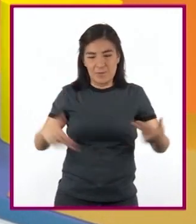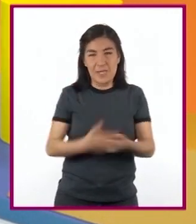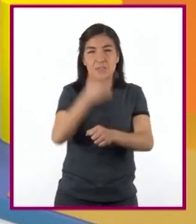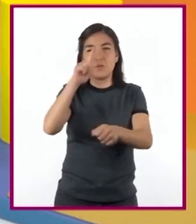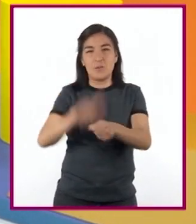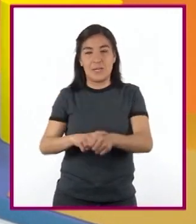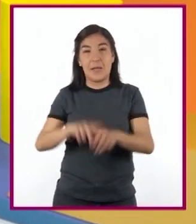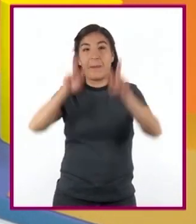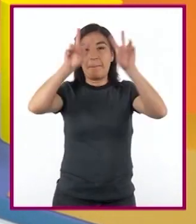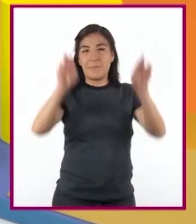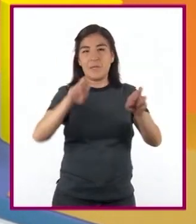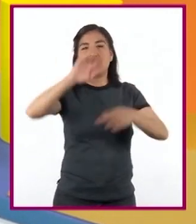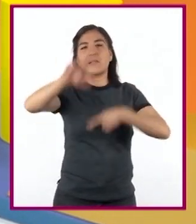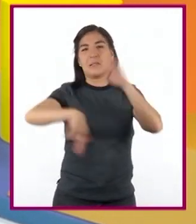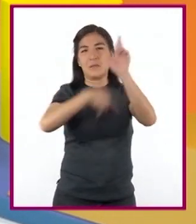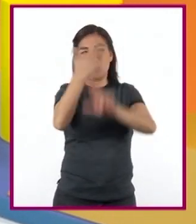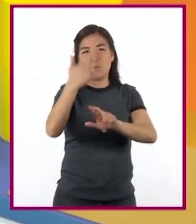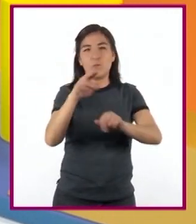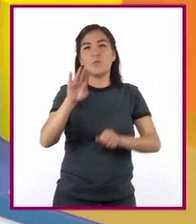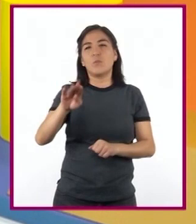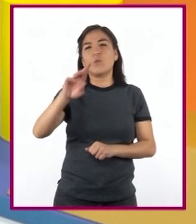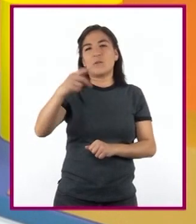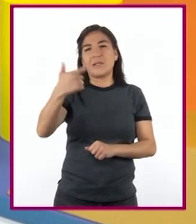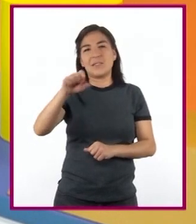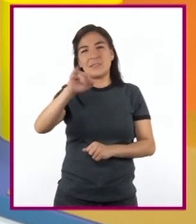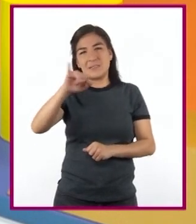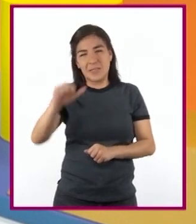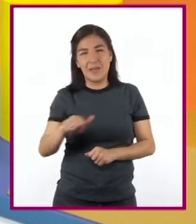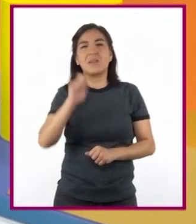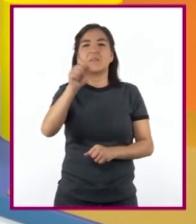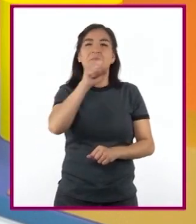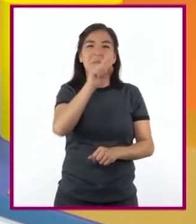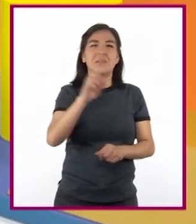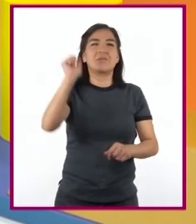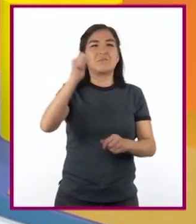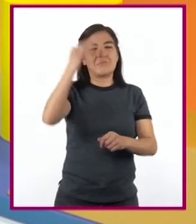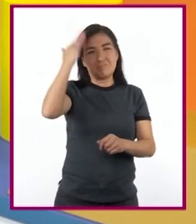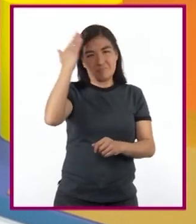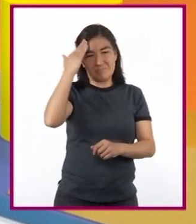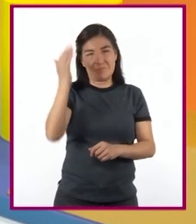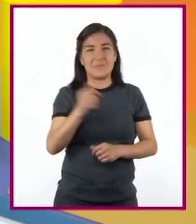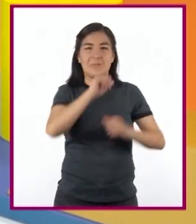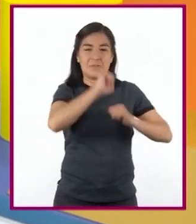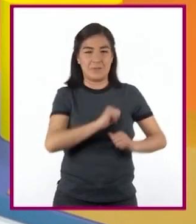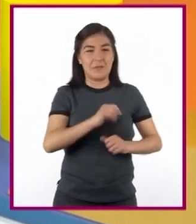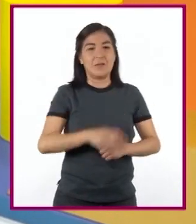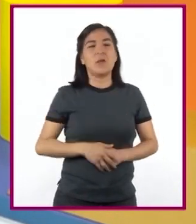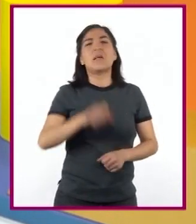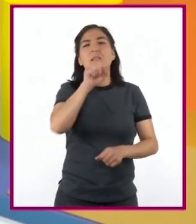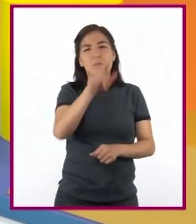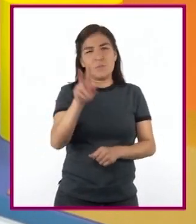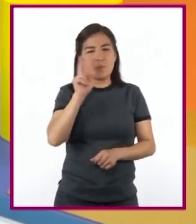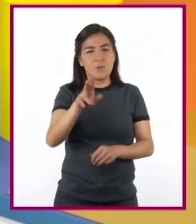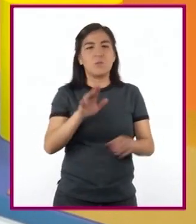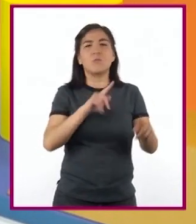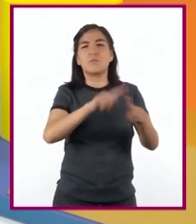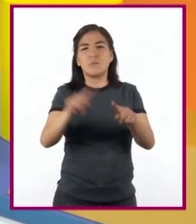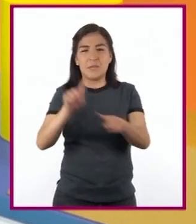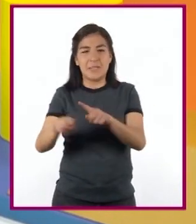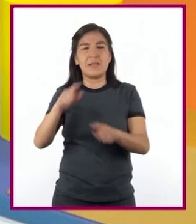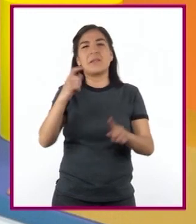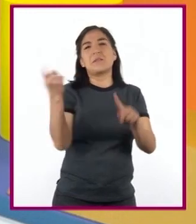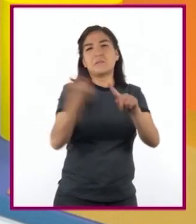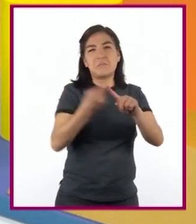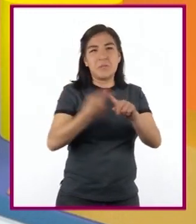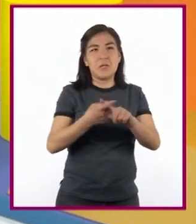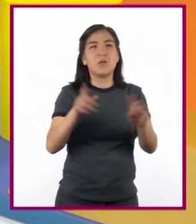tema revoluciones, burguesía y capitalismo. También podrán consultar otras fuentes bibliográficas,